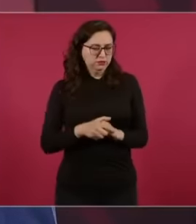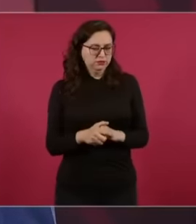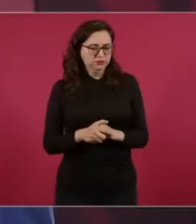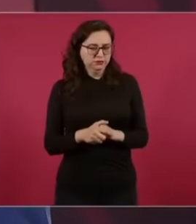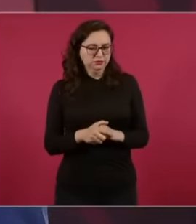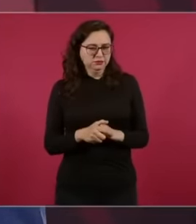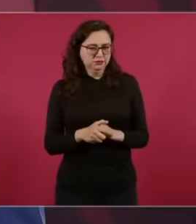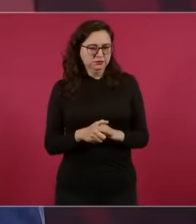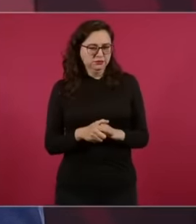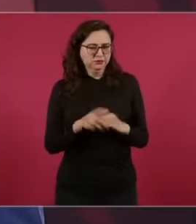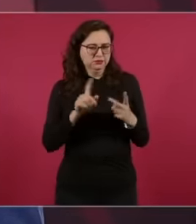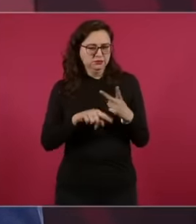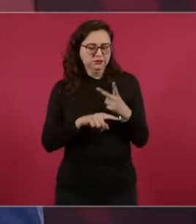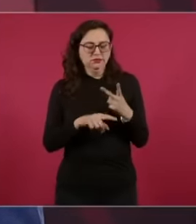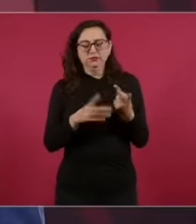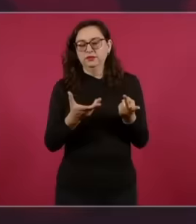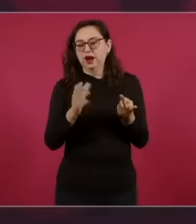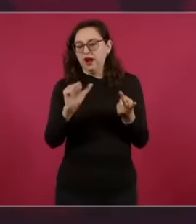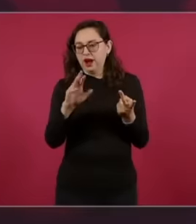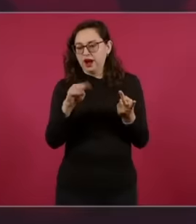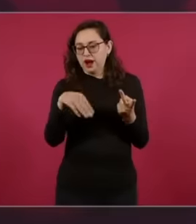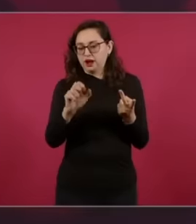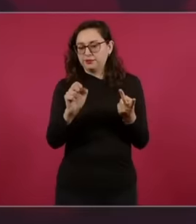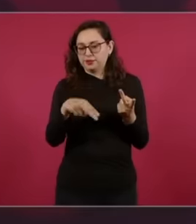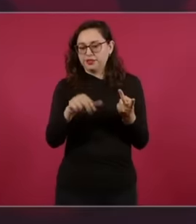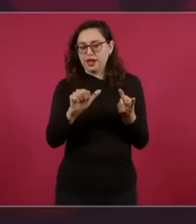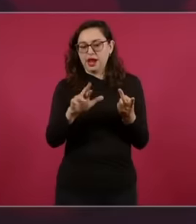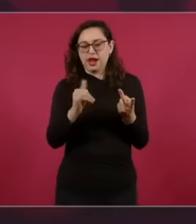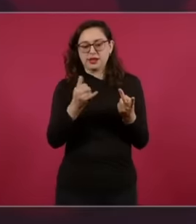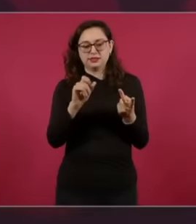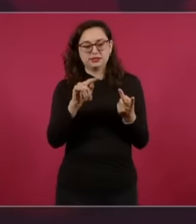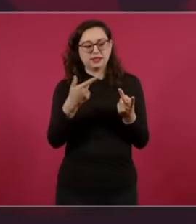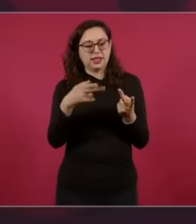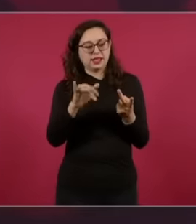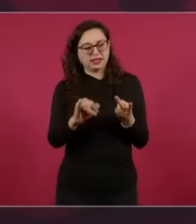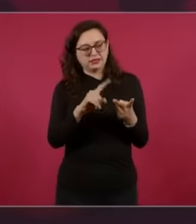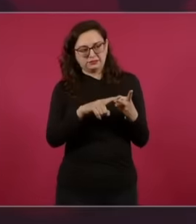o el periodismo de Carmen Aristegui,